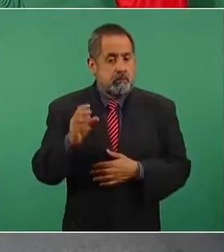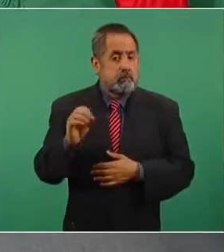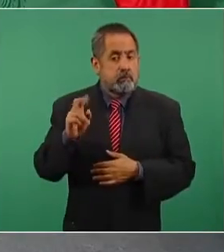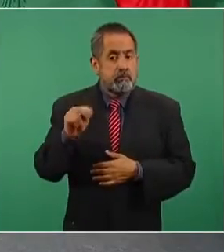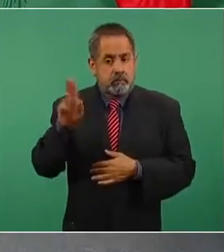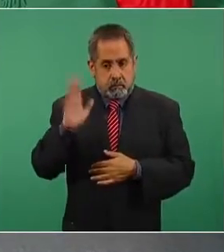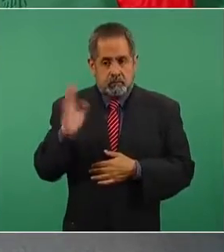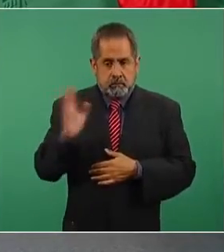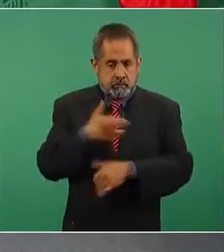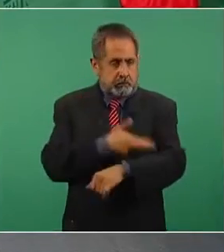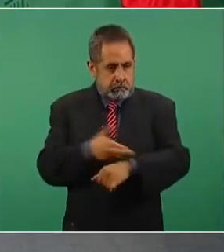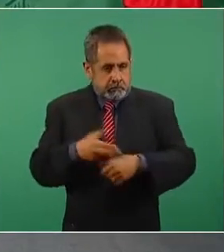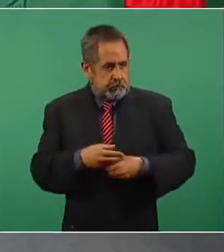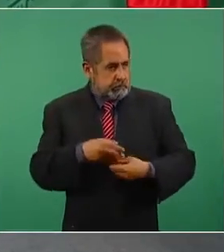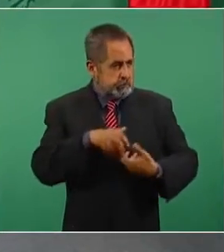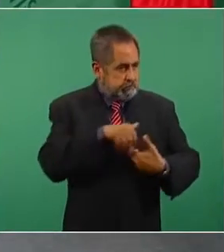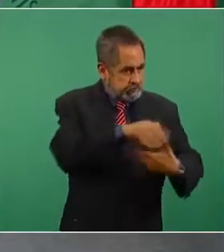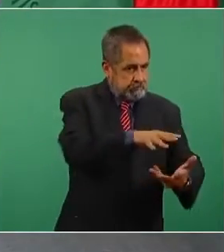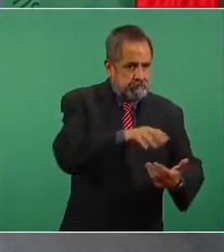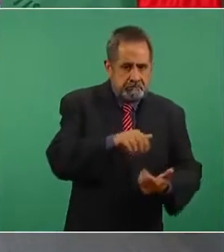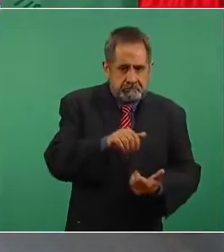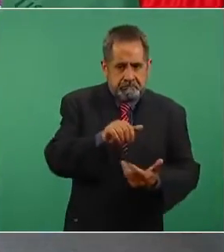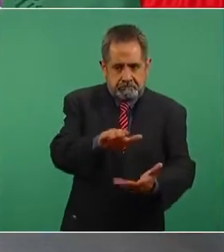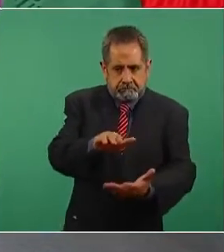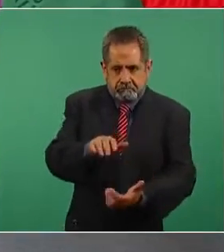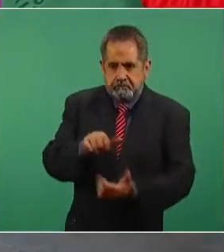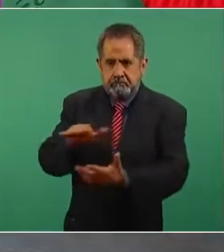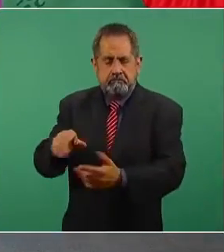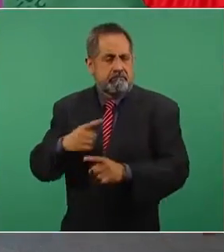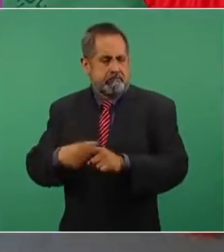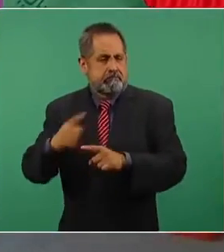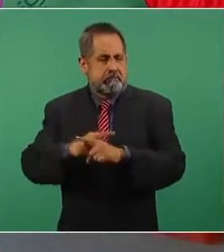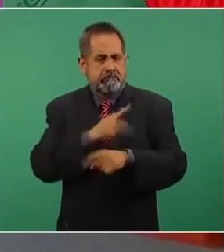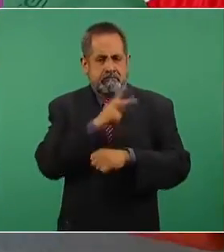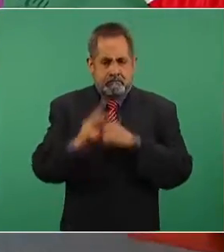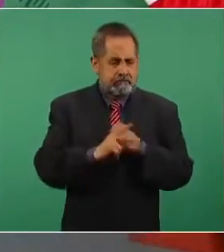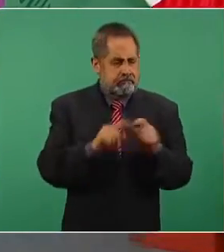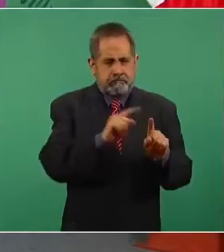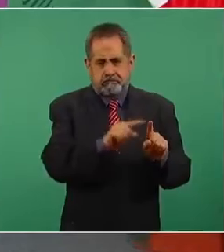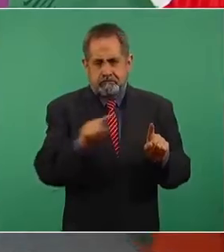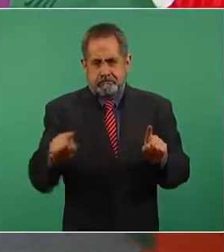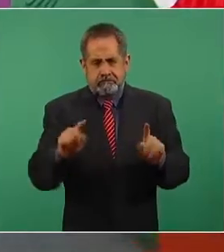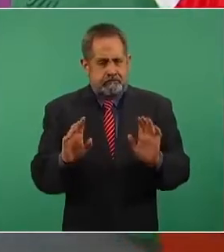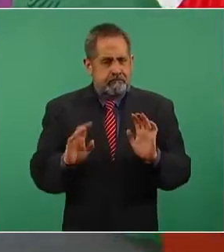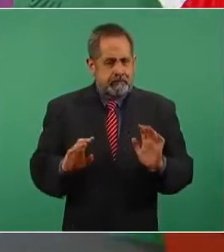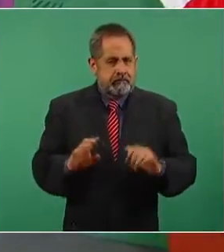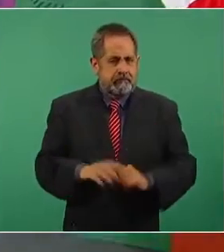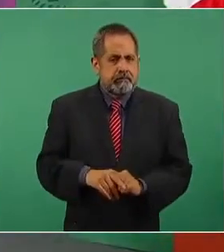través de este mecanismo vacunas en países